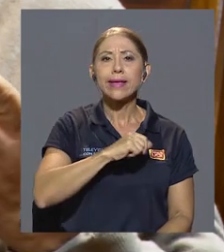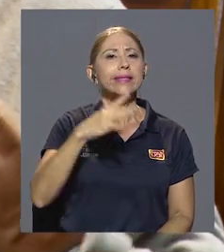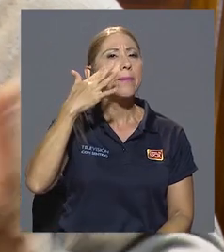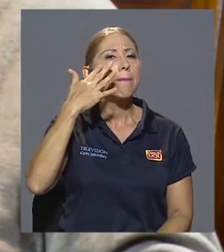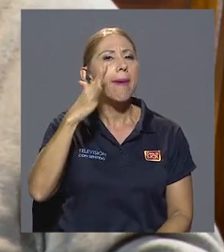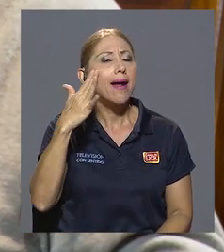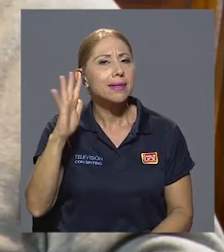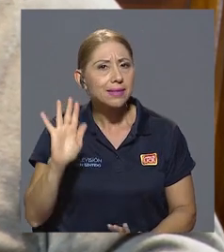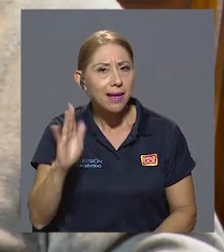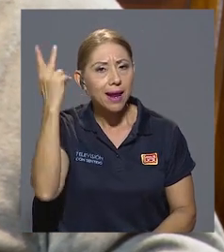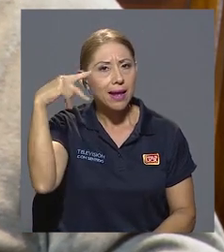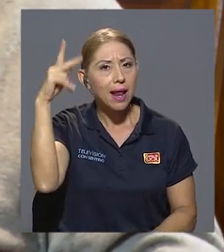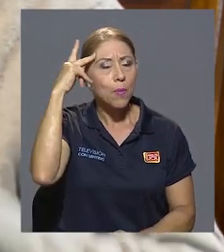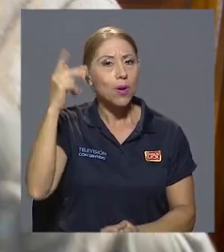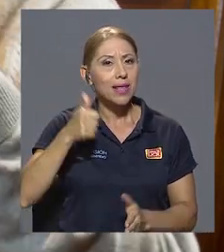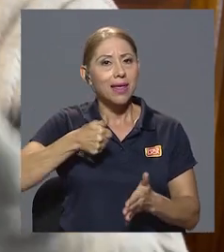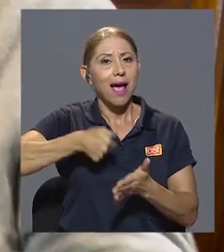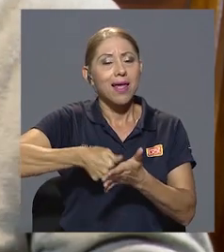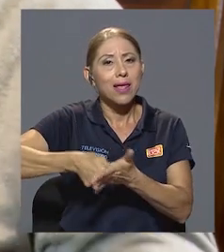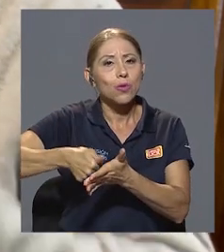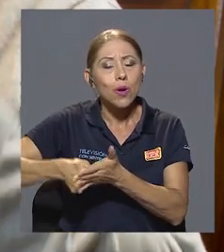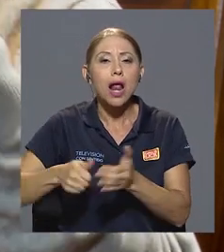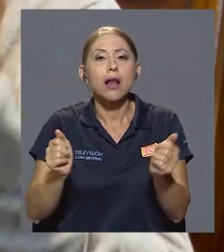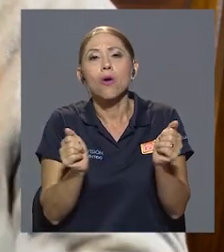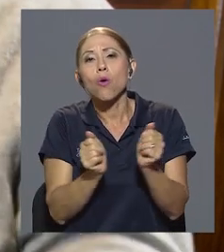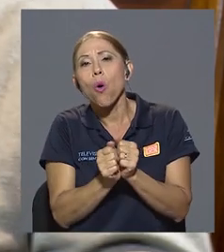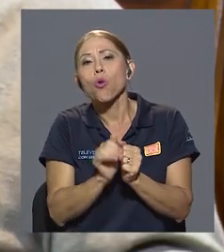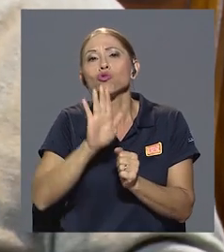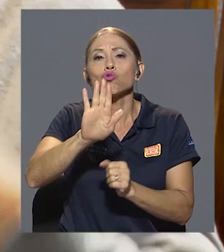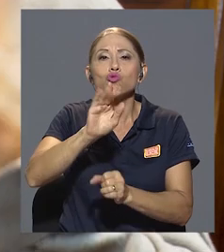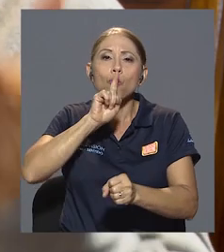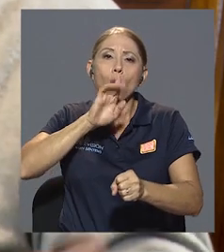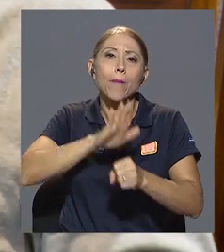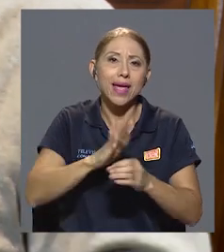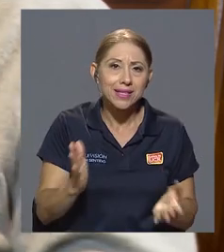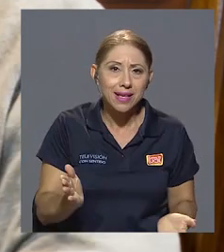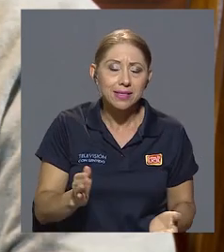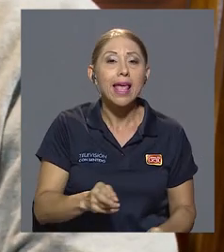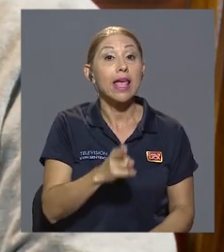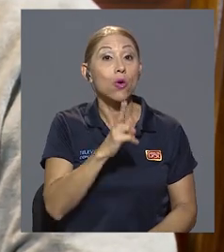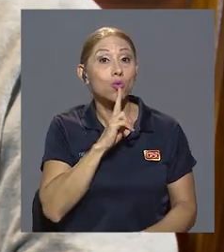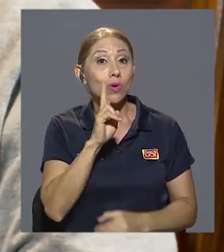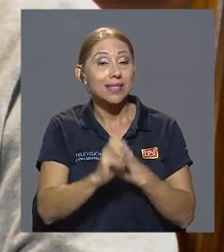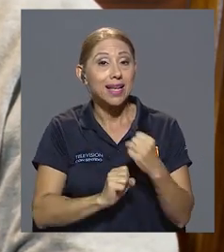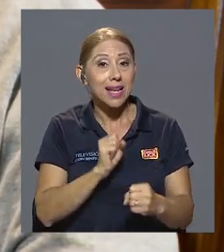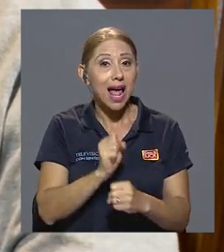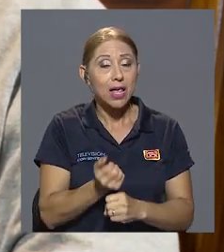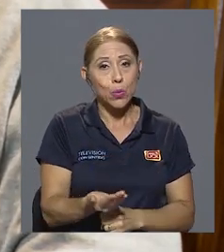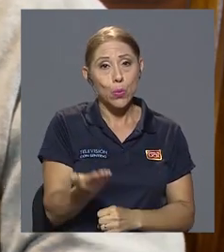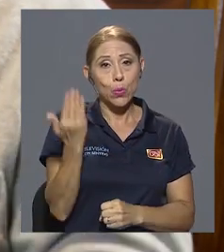un electoral con sus promesas en honduras en el año 2017